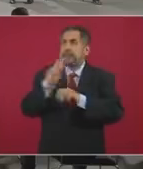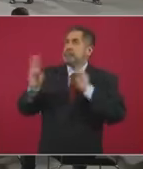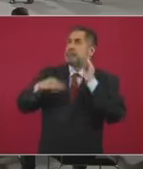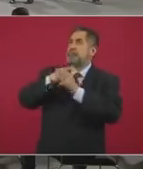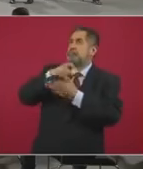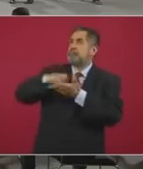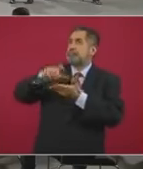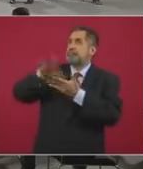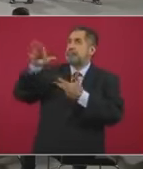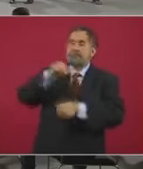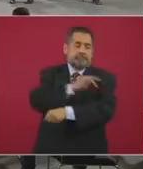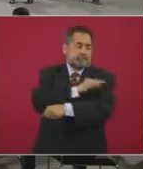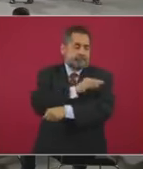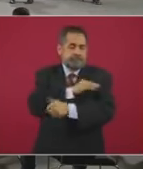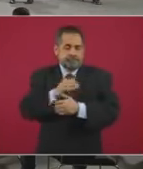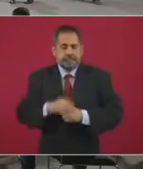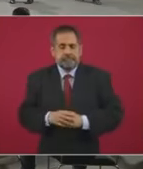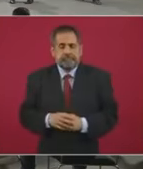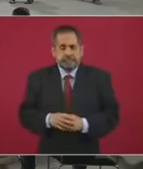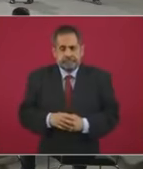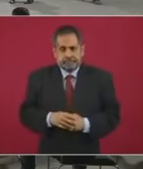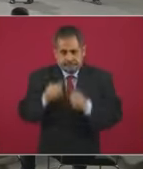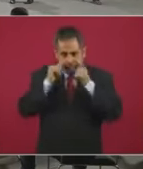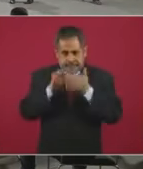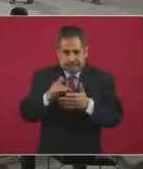gracias. Hugo, por favor.